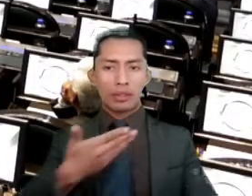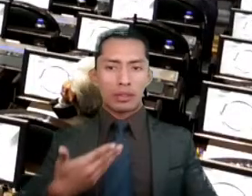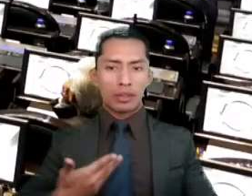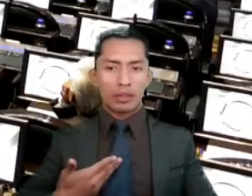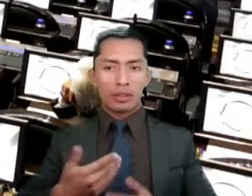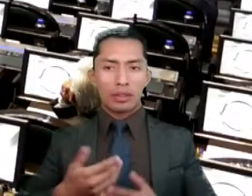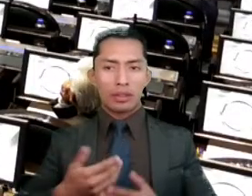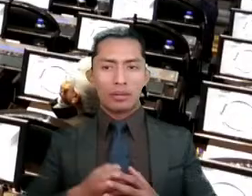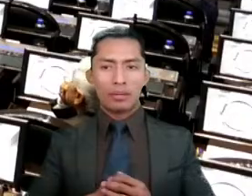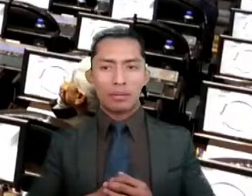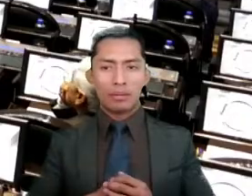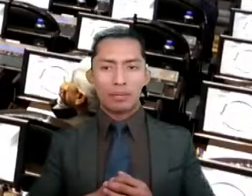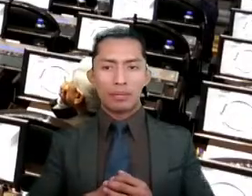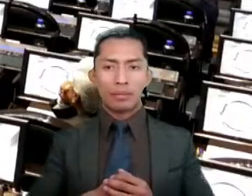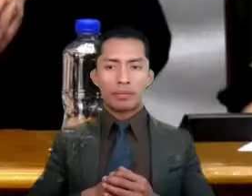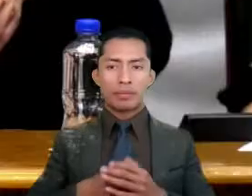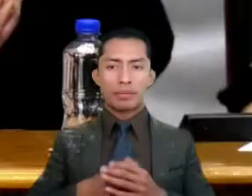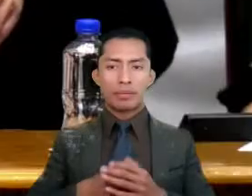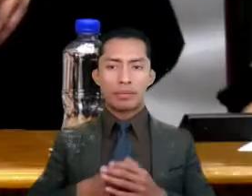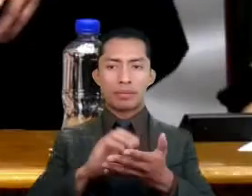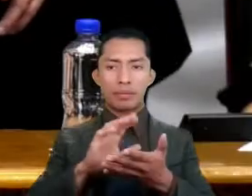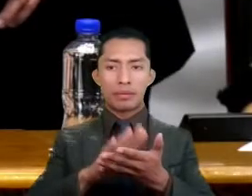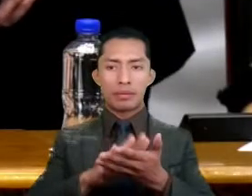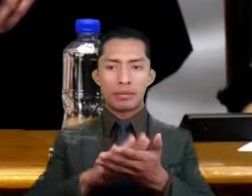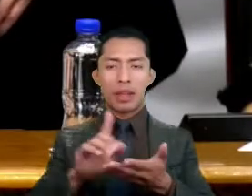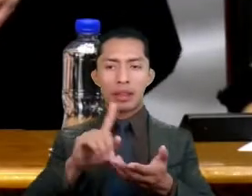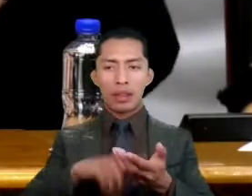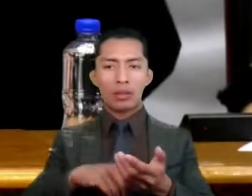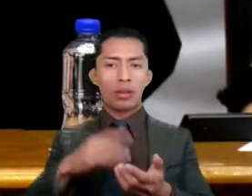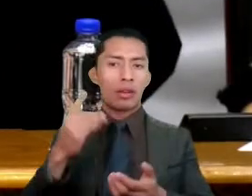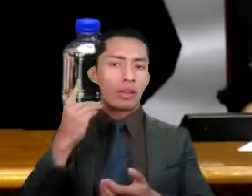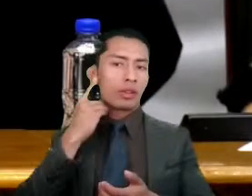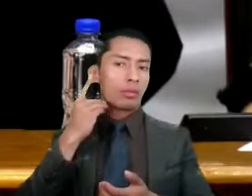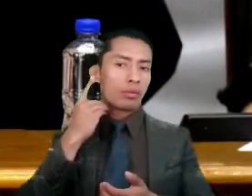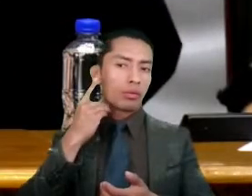Se registra lo señalado por el diputado Cibaja.